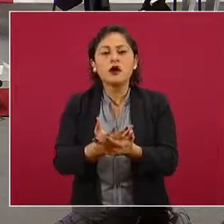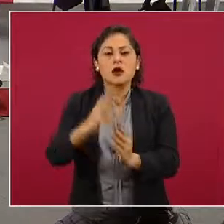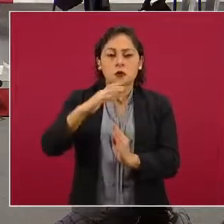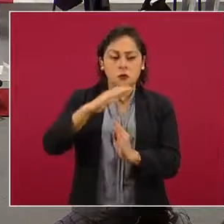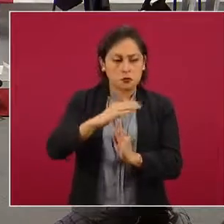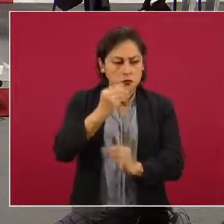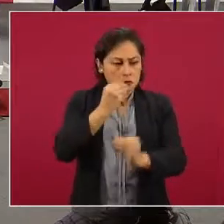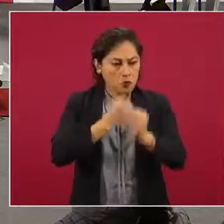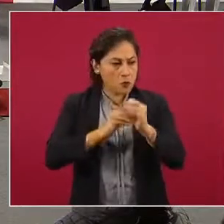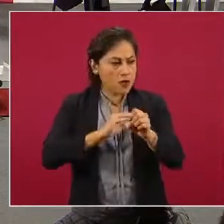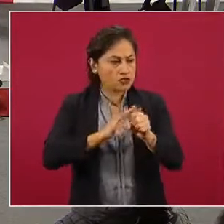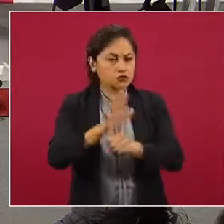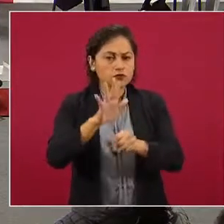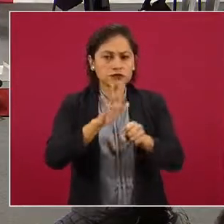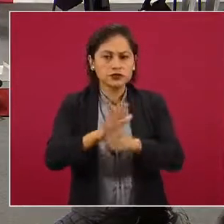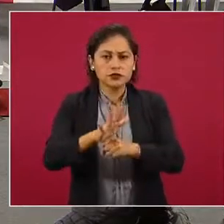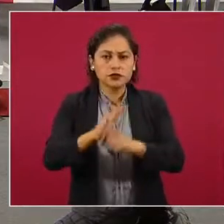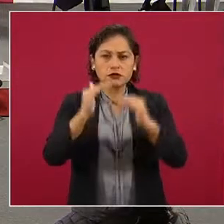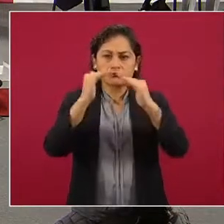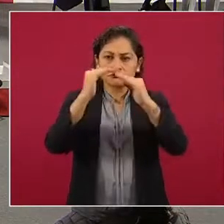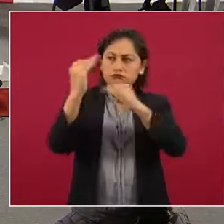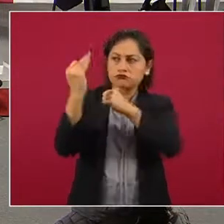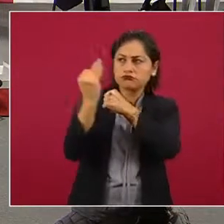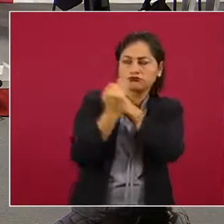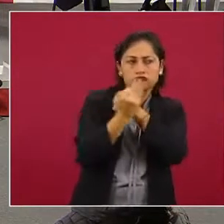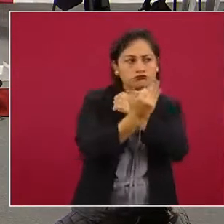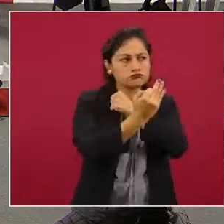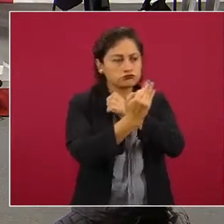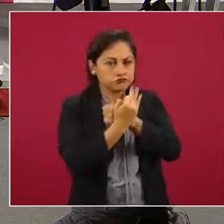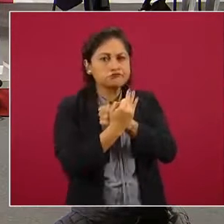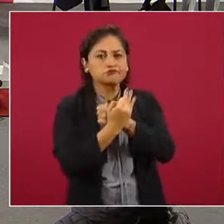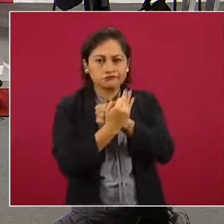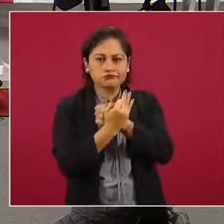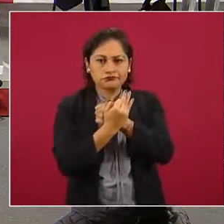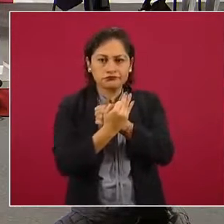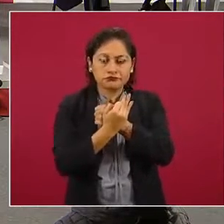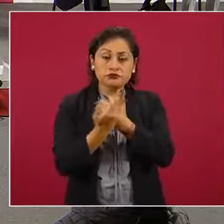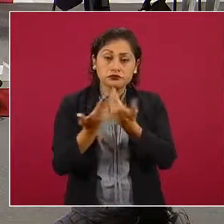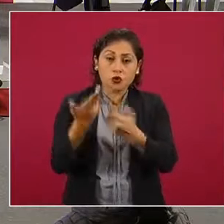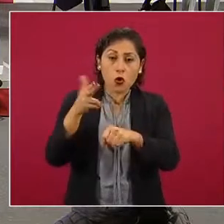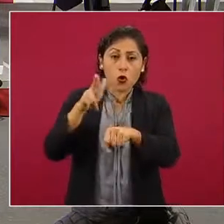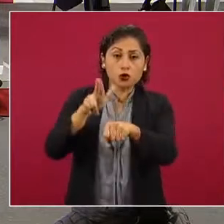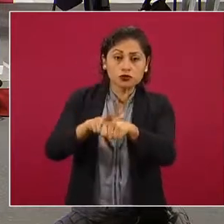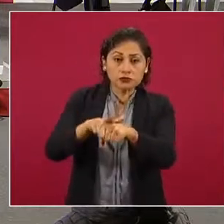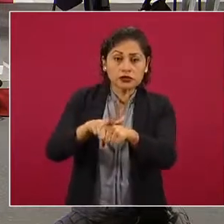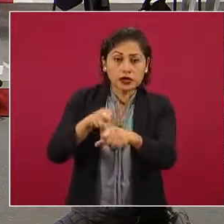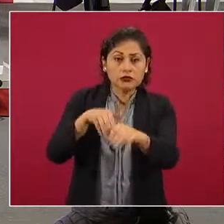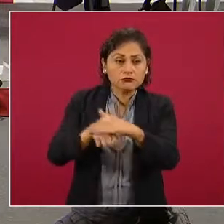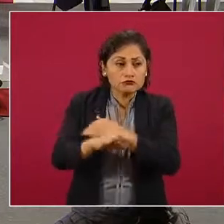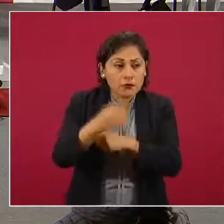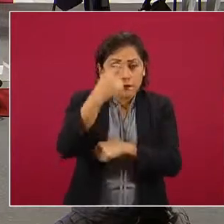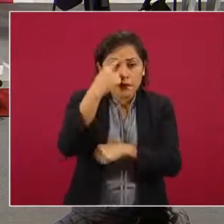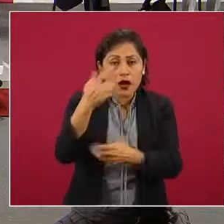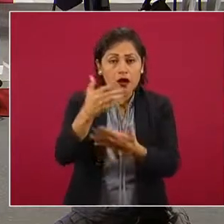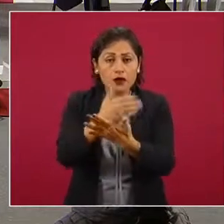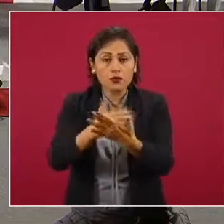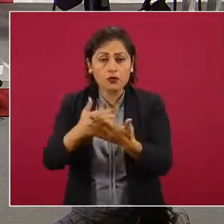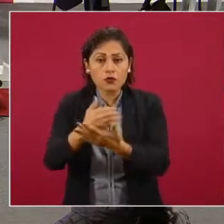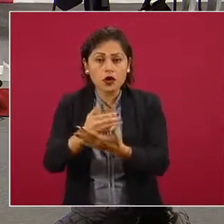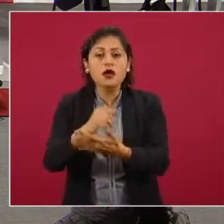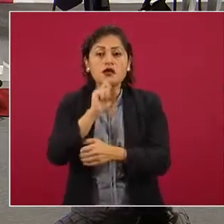comer, un techo para guarecerse, un lugar en el hospital para curarse y una tumba para